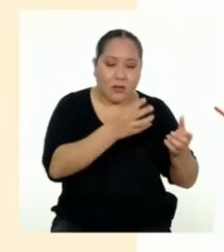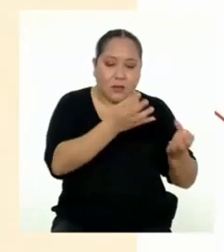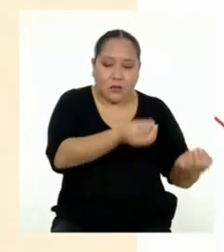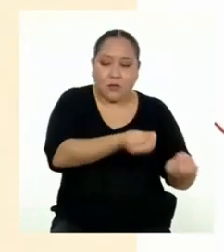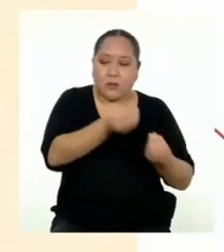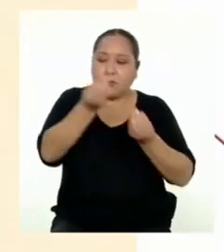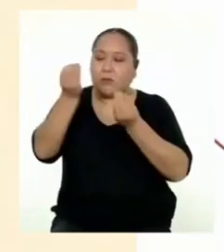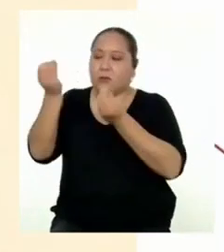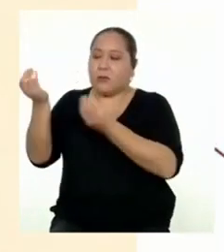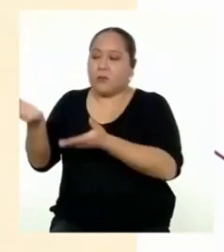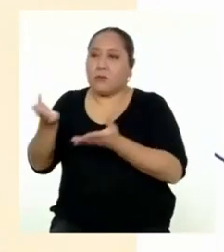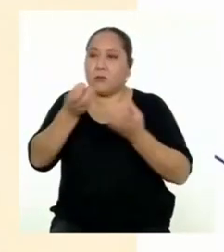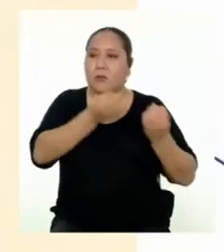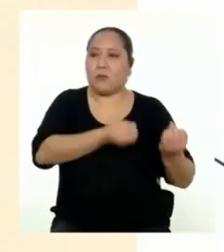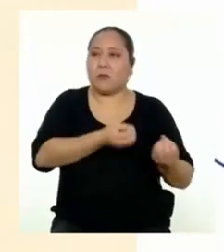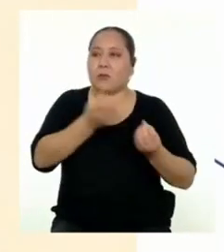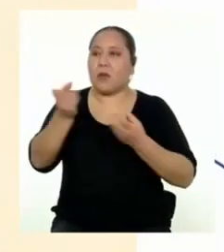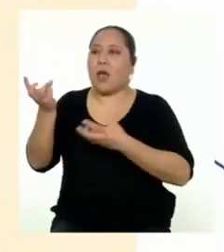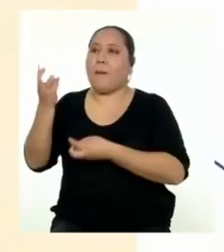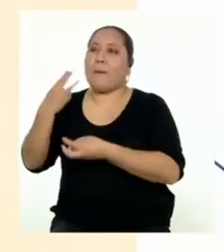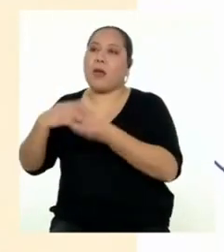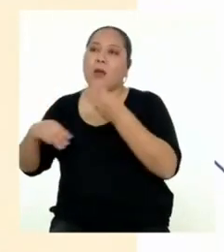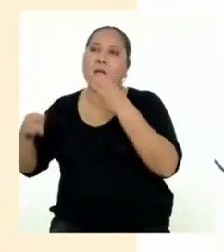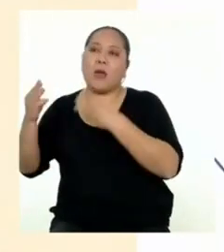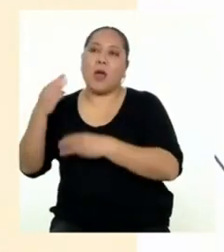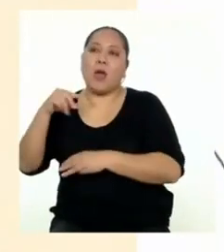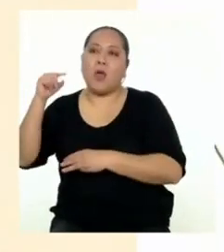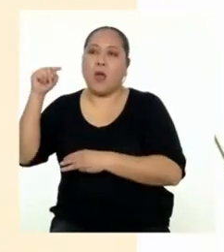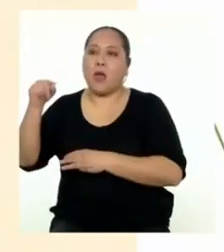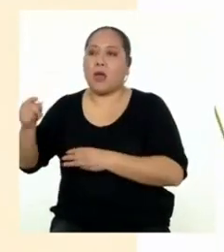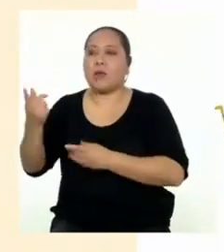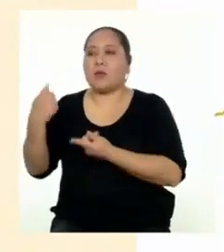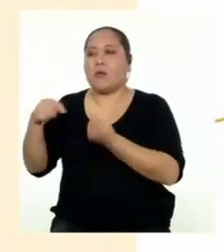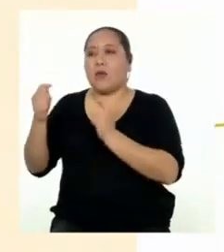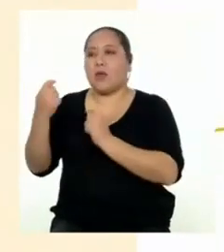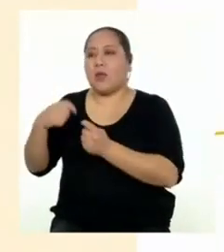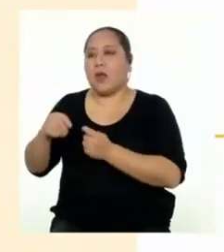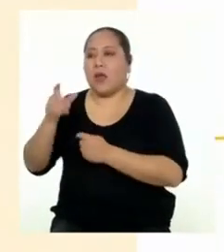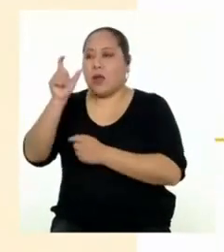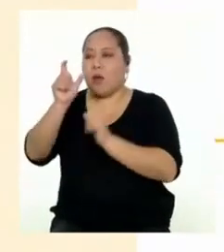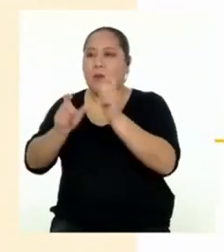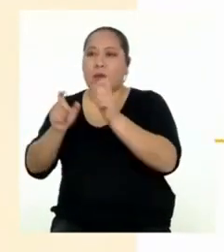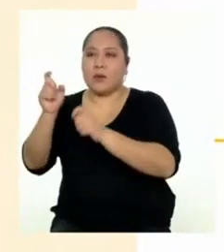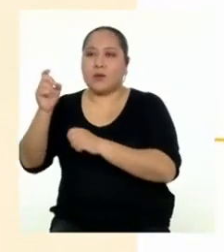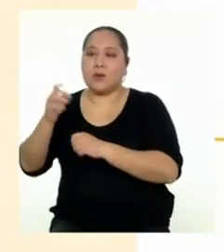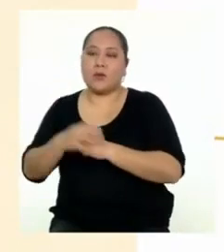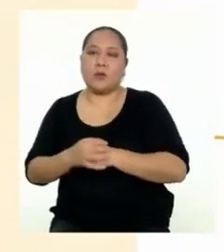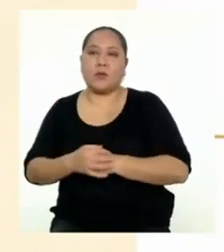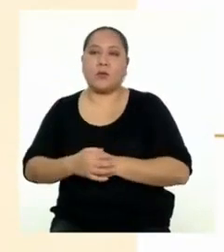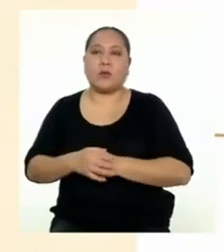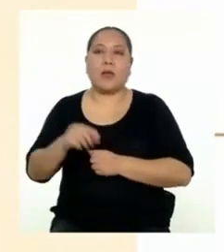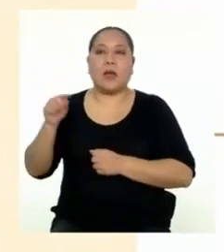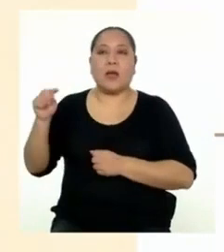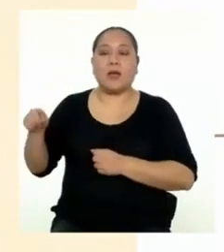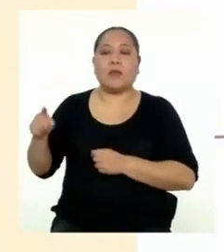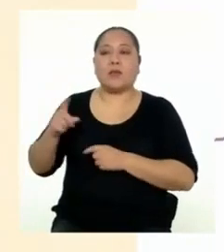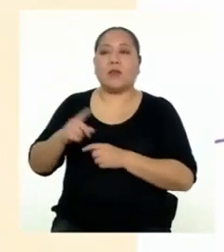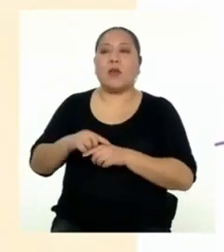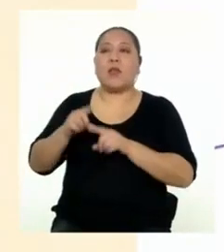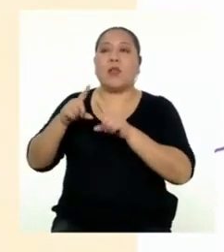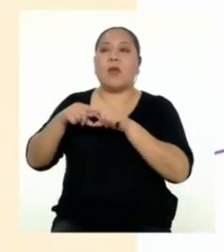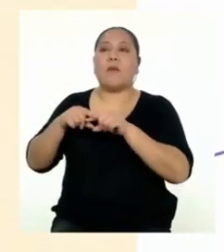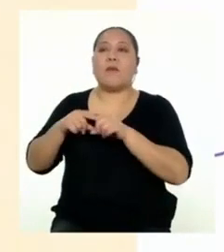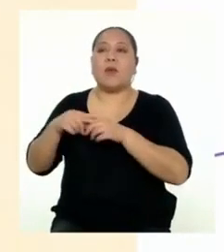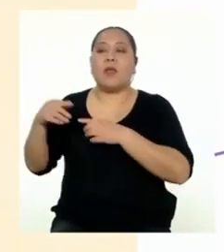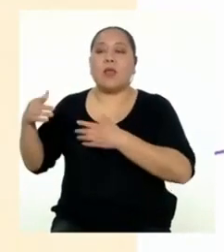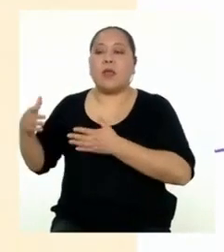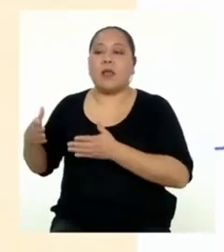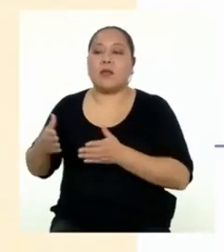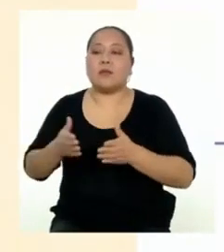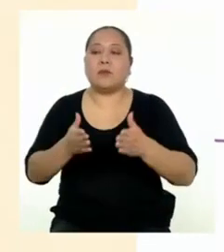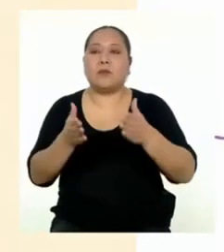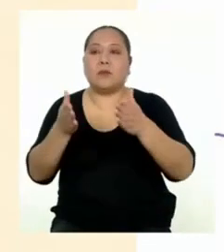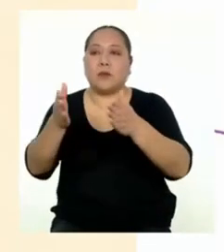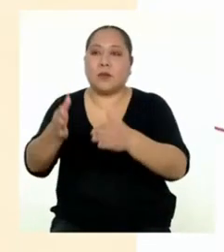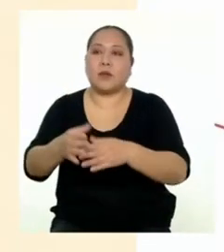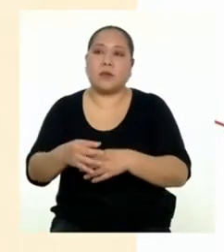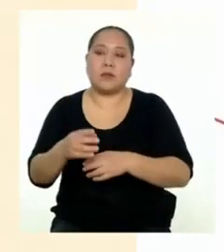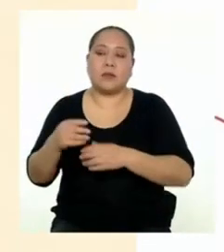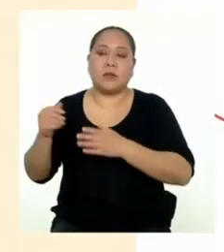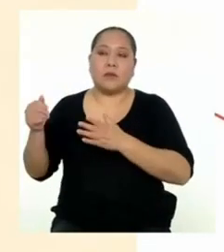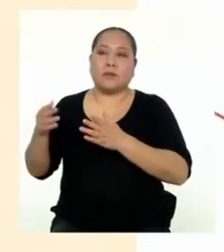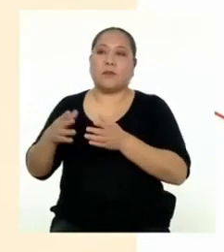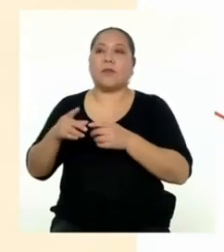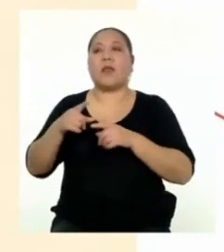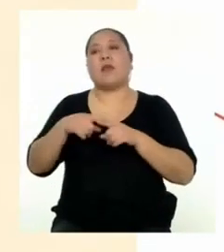lo general hacia los mercados donde se realizará su venta a los consumidores. Esta etapa depende de las vías de transporte, es decir, de